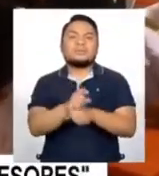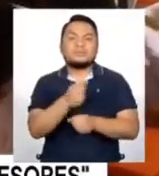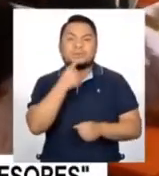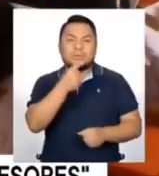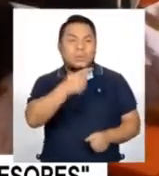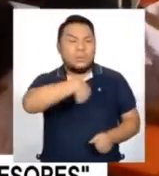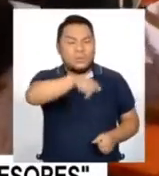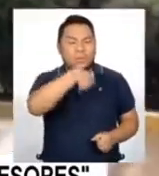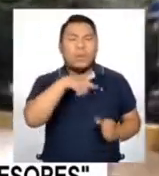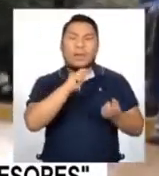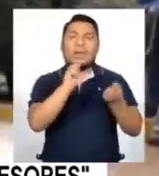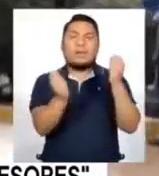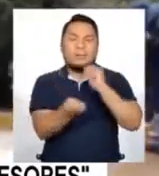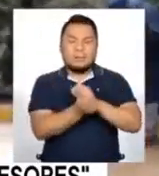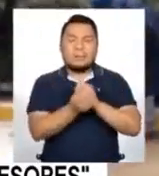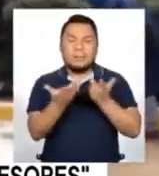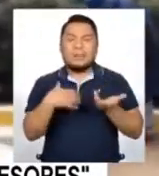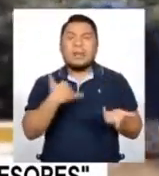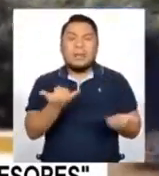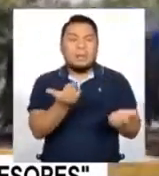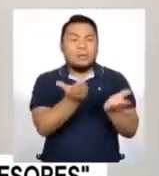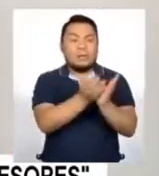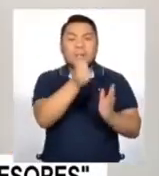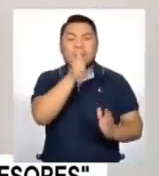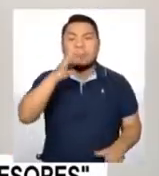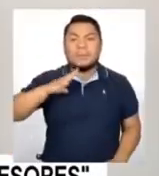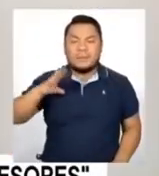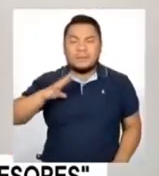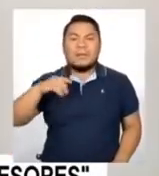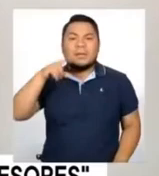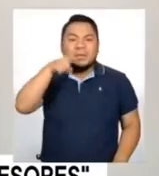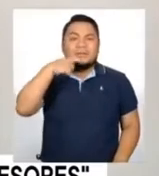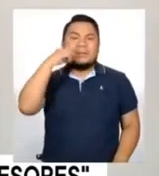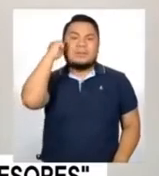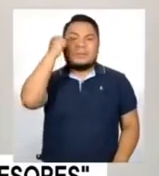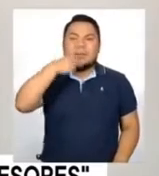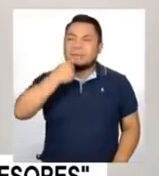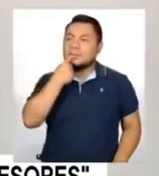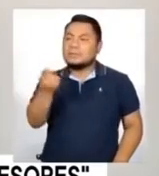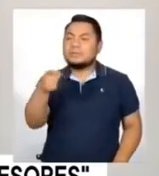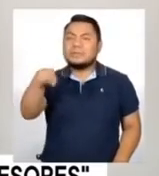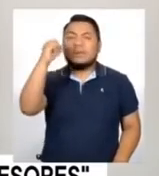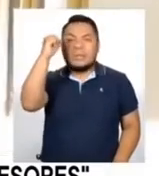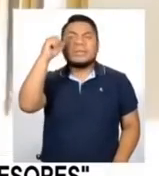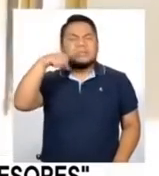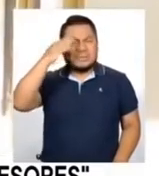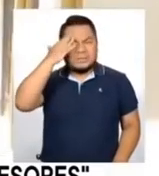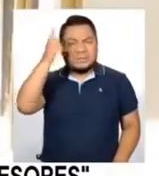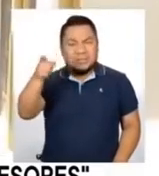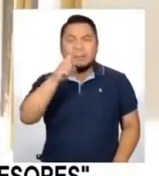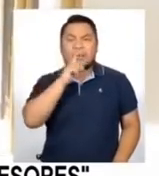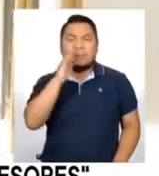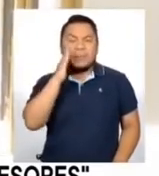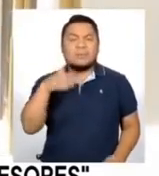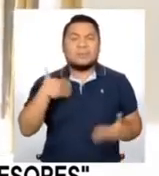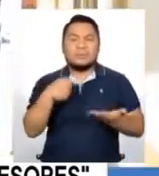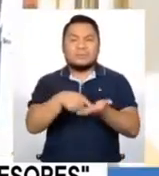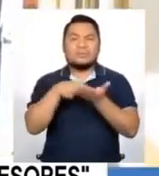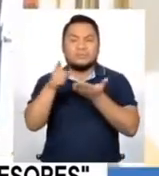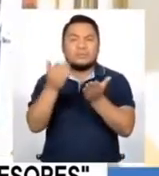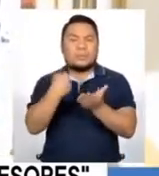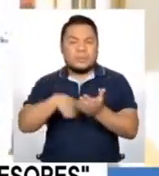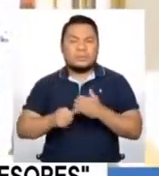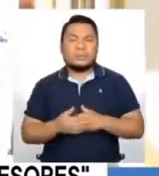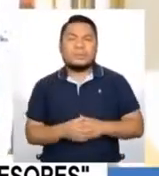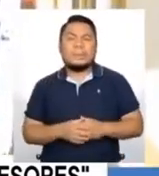también fomenta que haya privados que intervengan esto para resguardar el derecho que tienen los padres de familia, claro, a escoger una educación para... A ver, señor